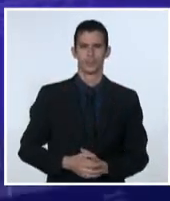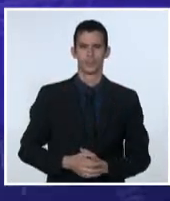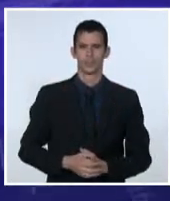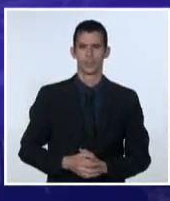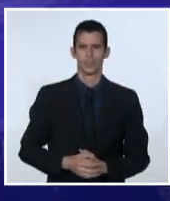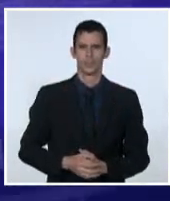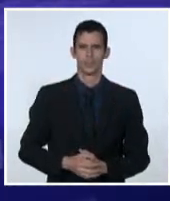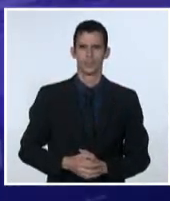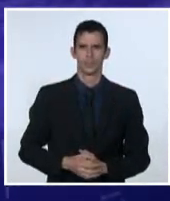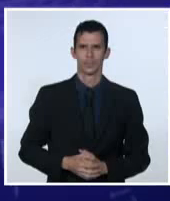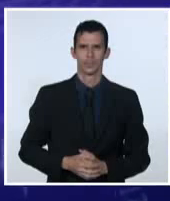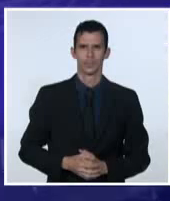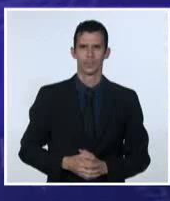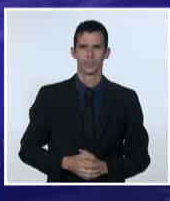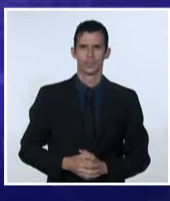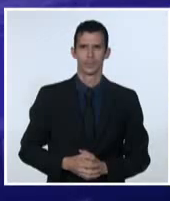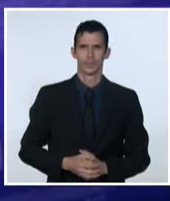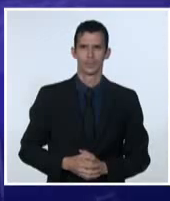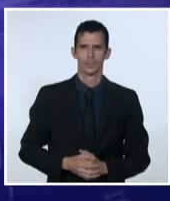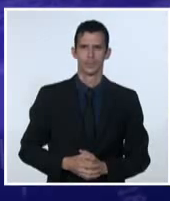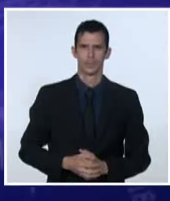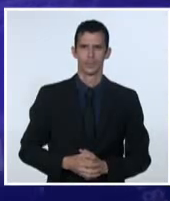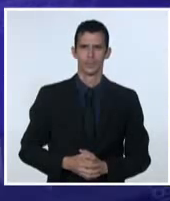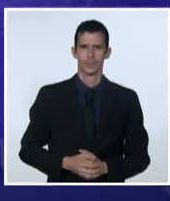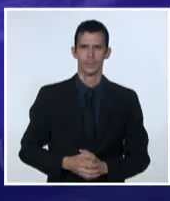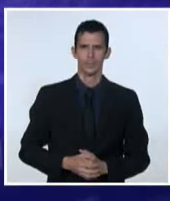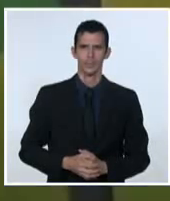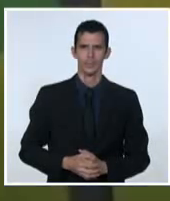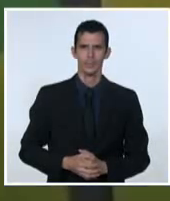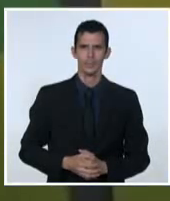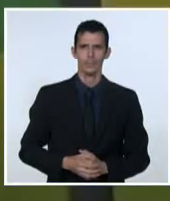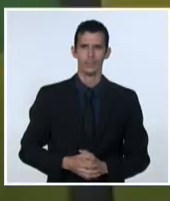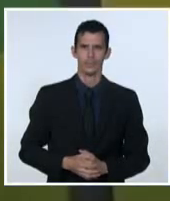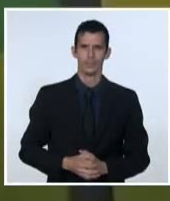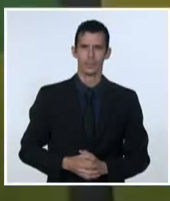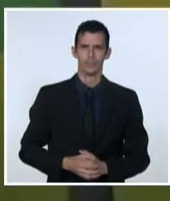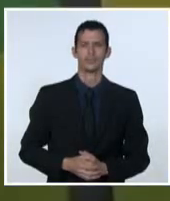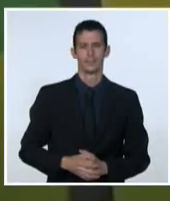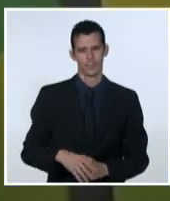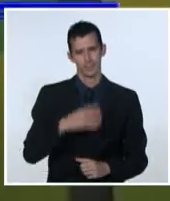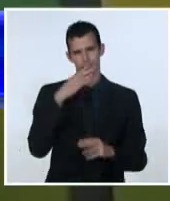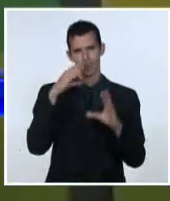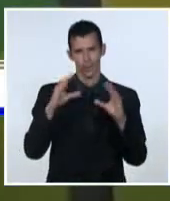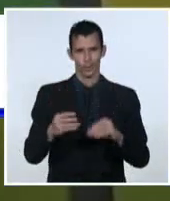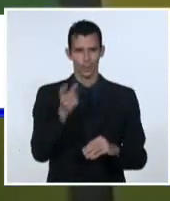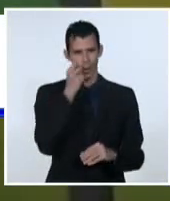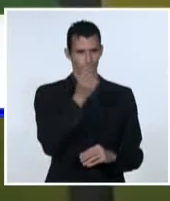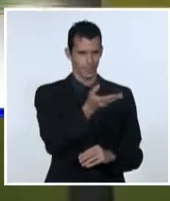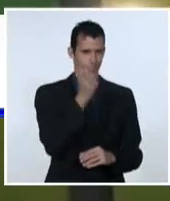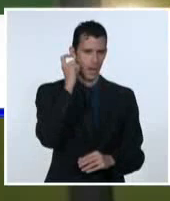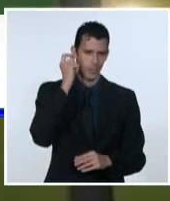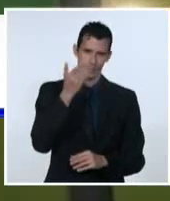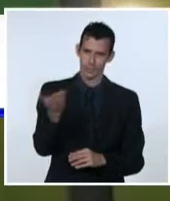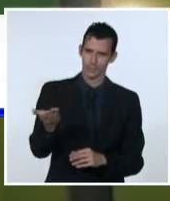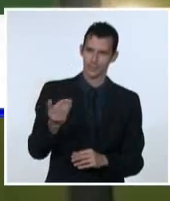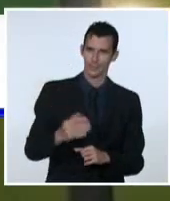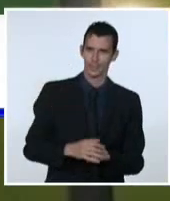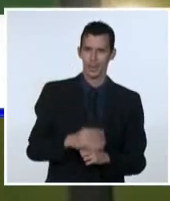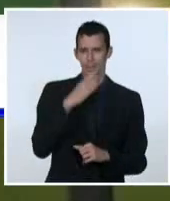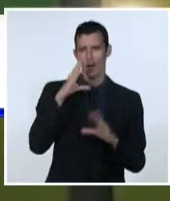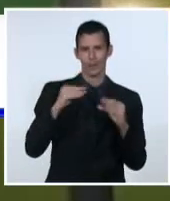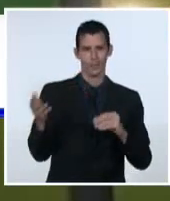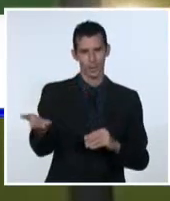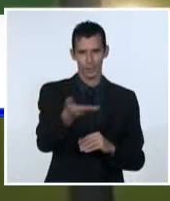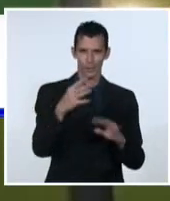comunicación Buenas noches También para ti Froilán y para Gisela y para toda la teleaudiencia un placer como siempre establecer este contacto